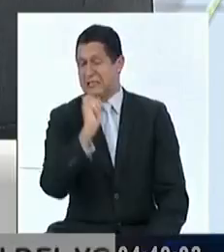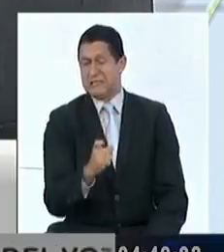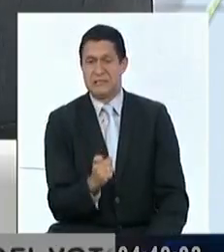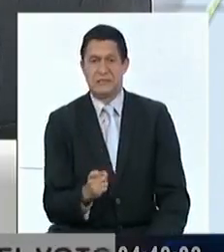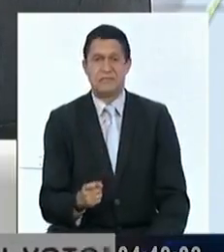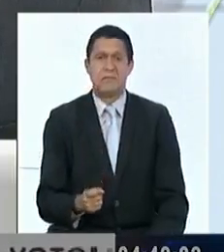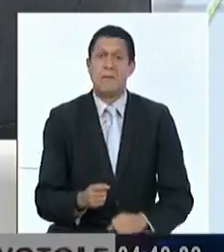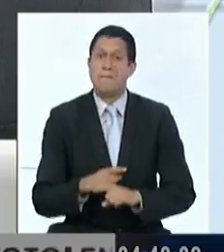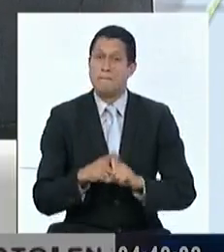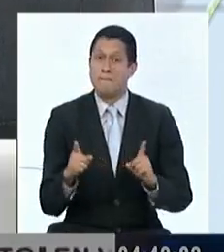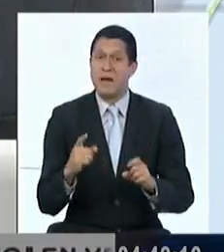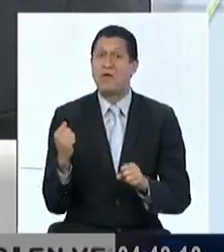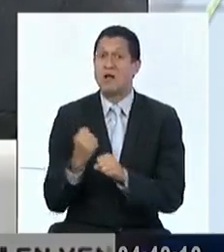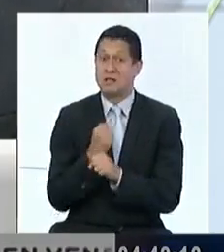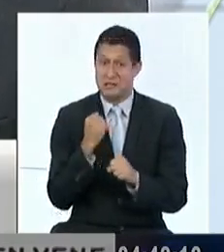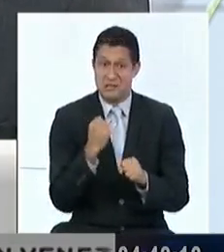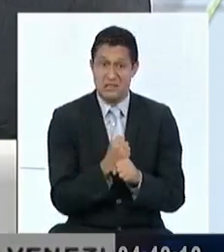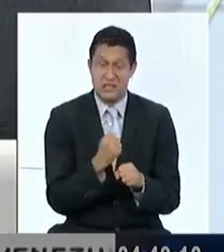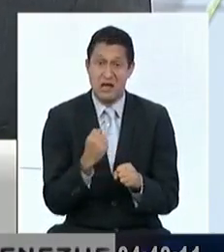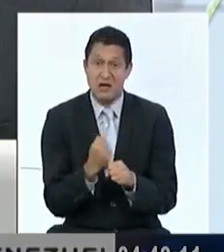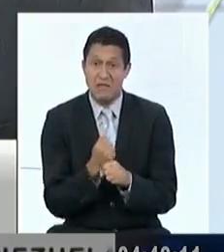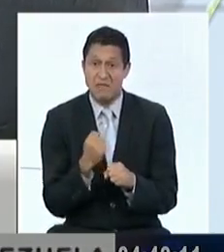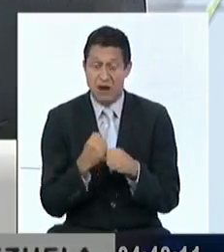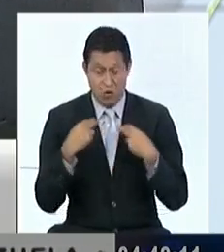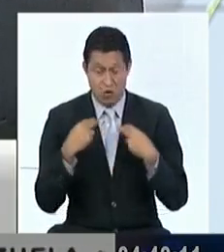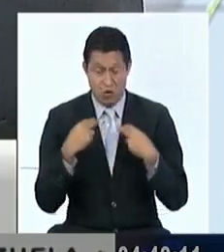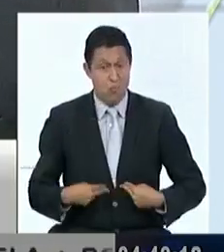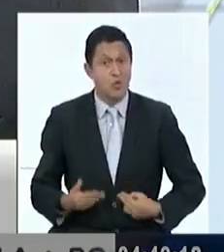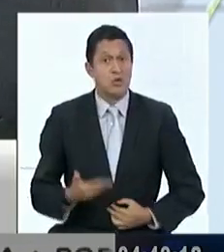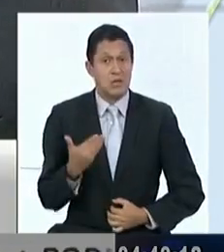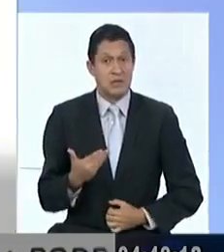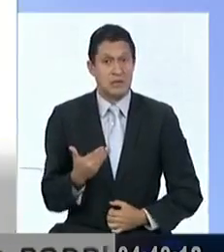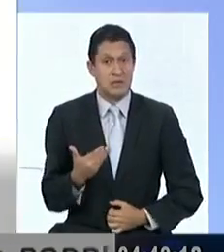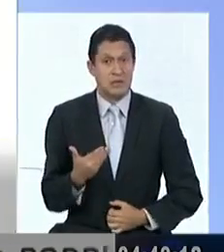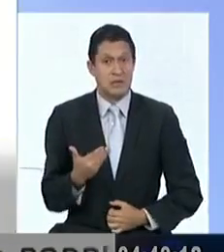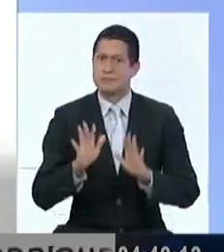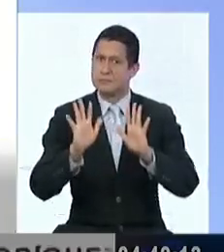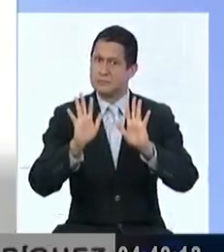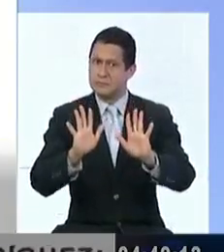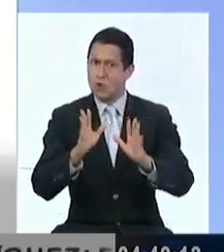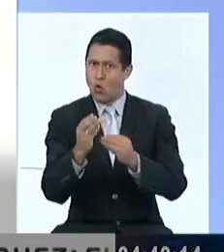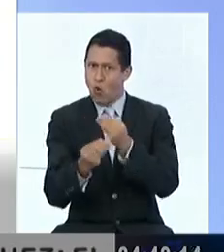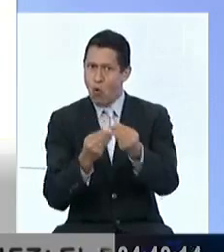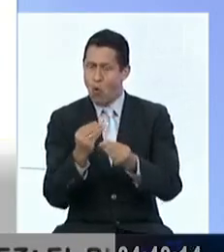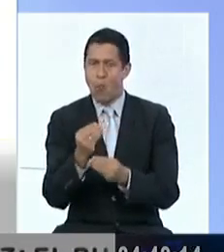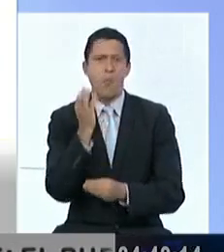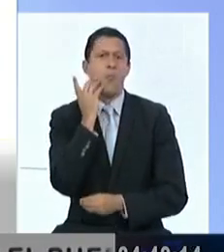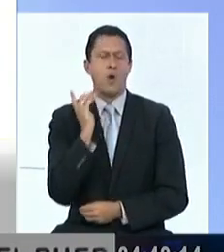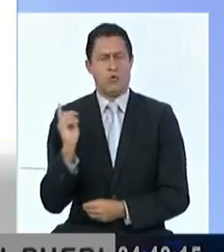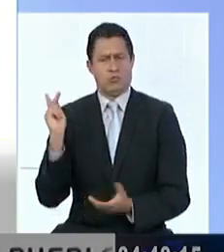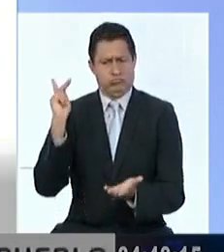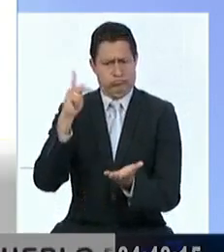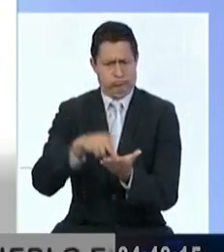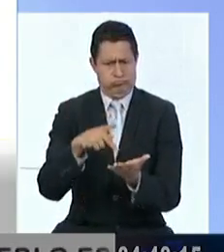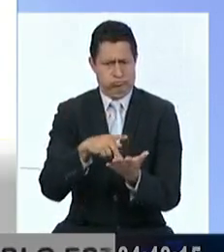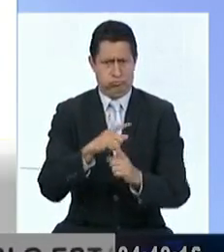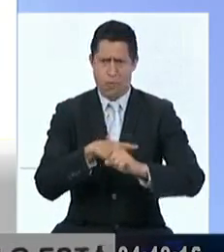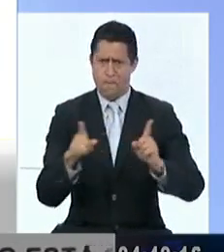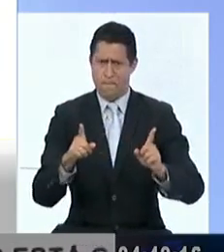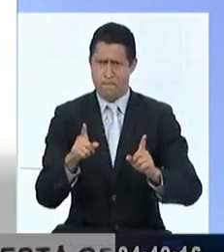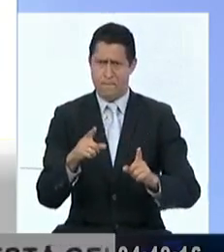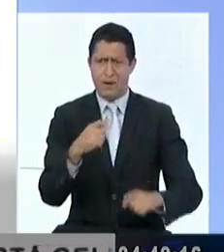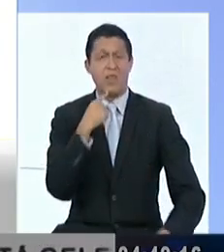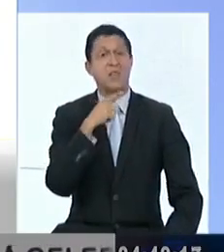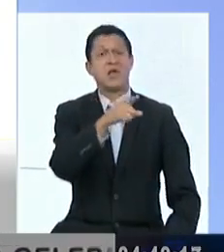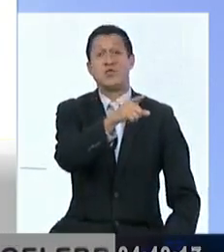porque el ámbito laboral es constitutivo del ser humano como acerca de esas personas que de repente llegan una organización pero le indican